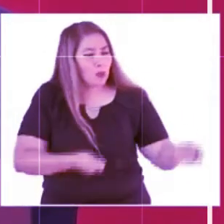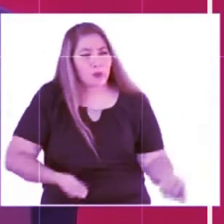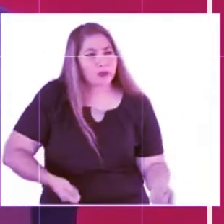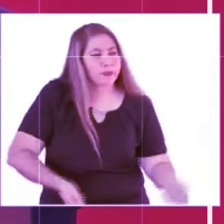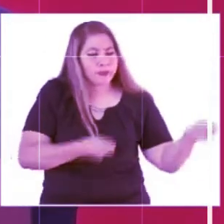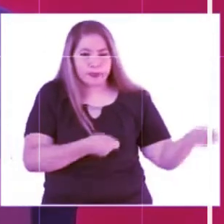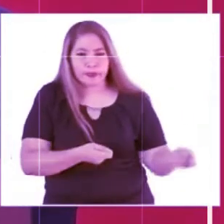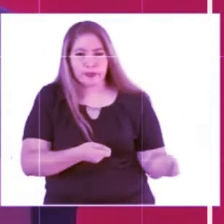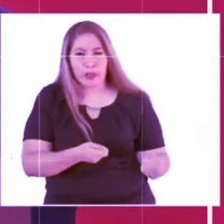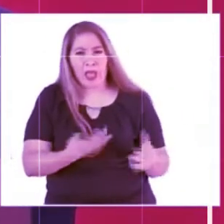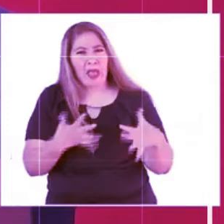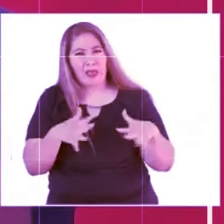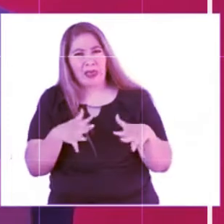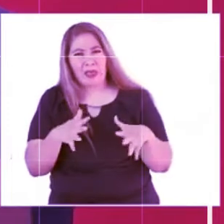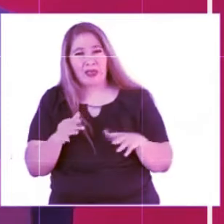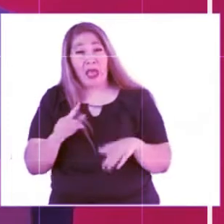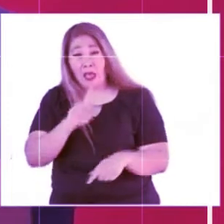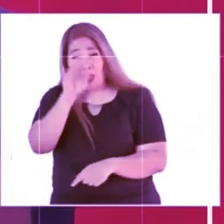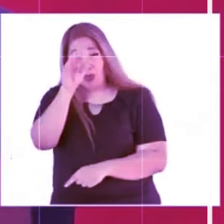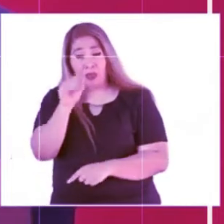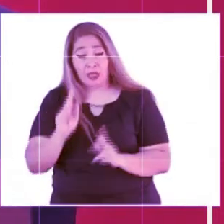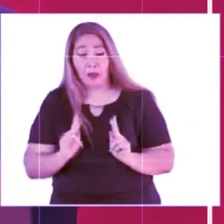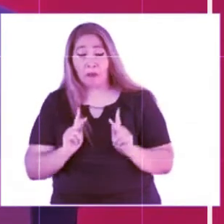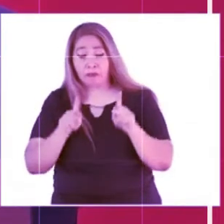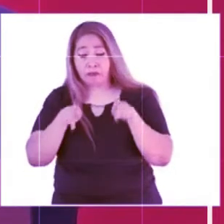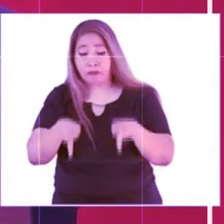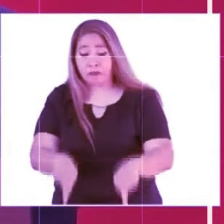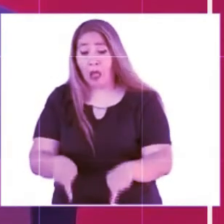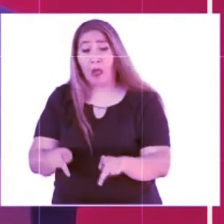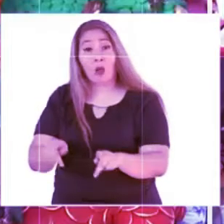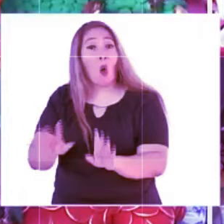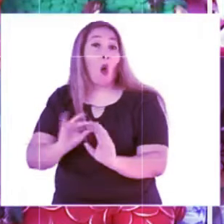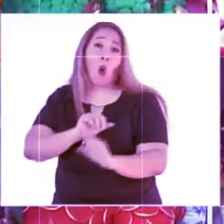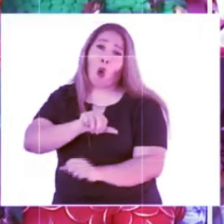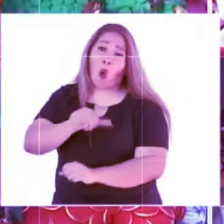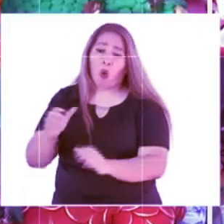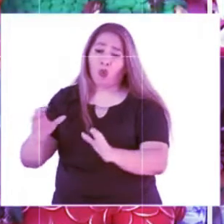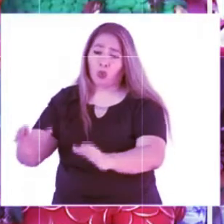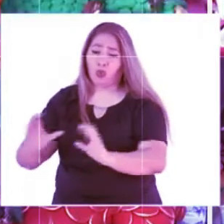las inmediaciones del cementerio. Otros terminarían